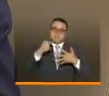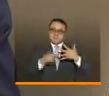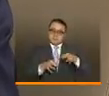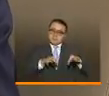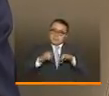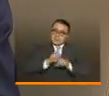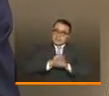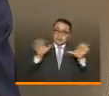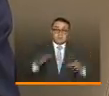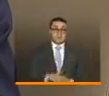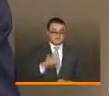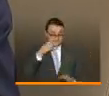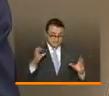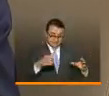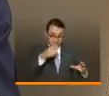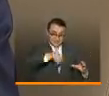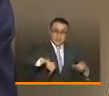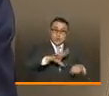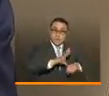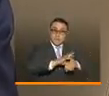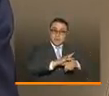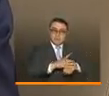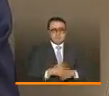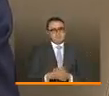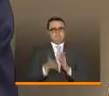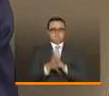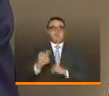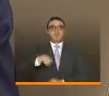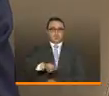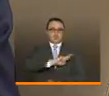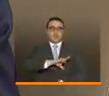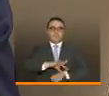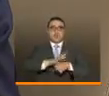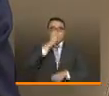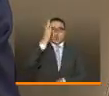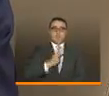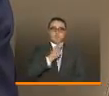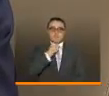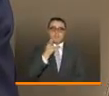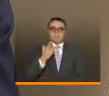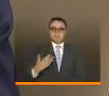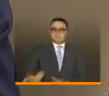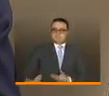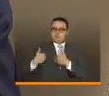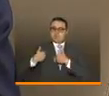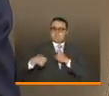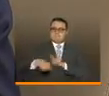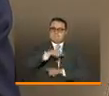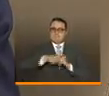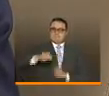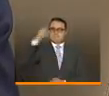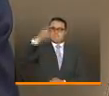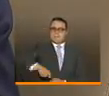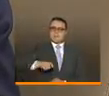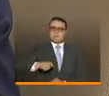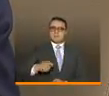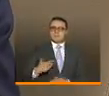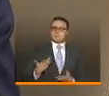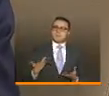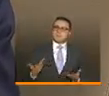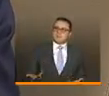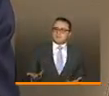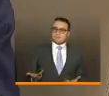yo pienso que nosotros tenemos un compromiso, un deber social, ¿cuál es? En